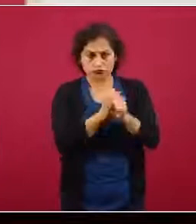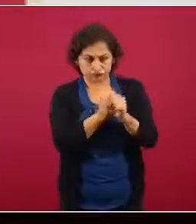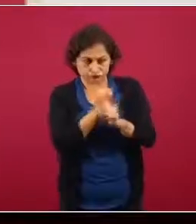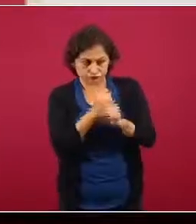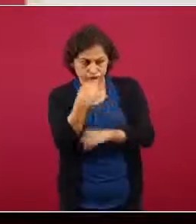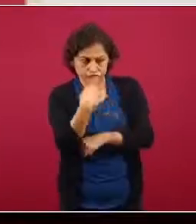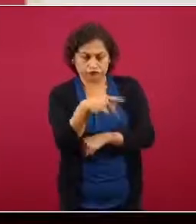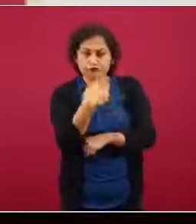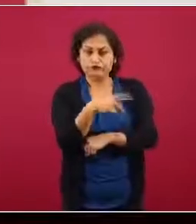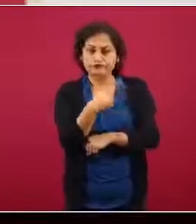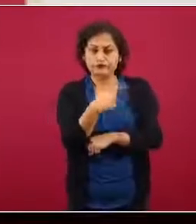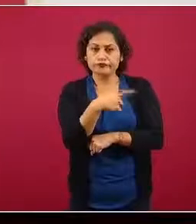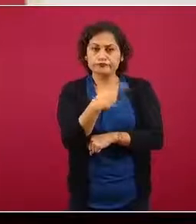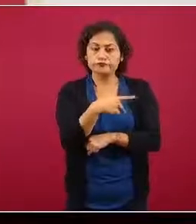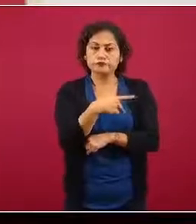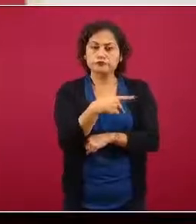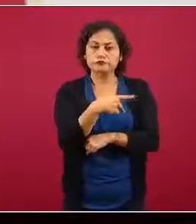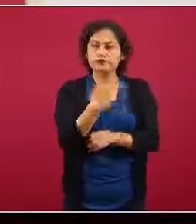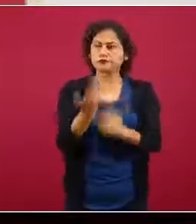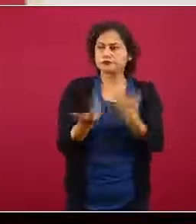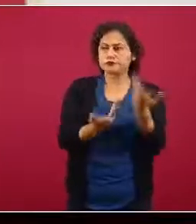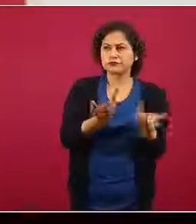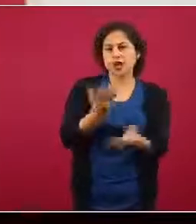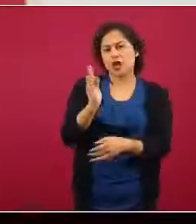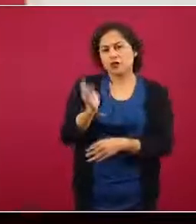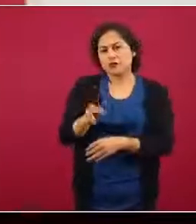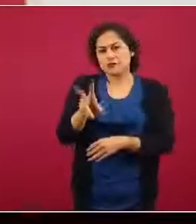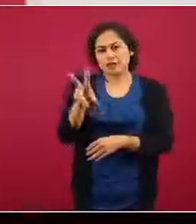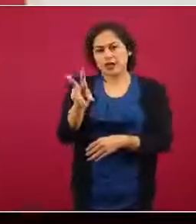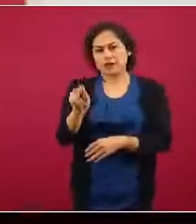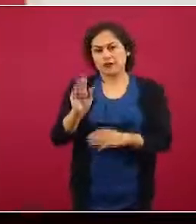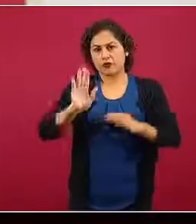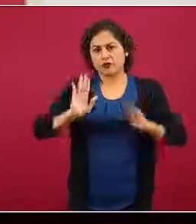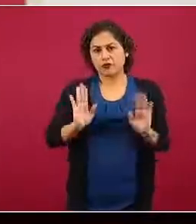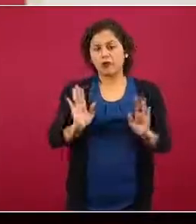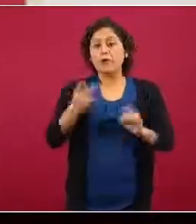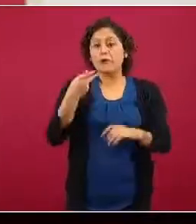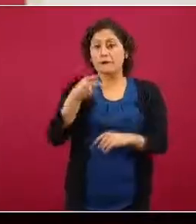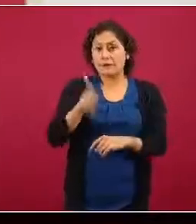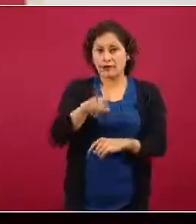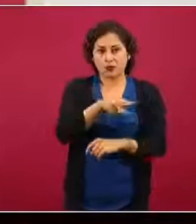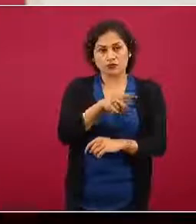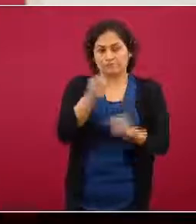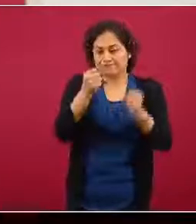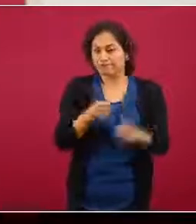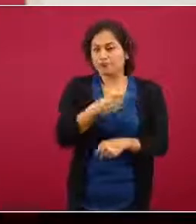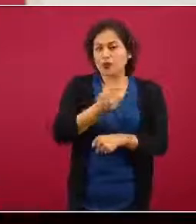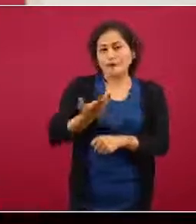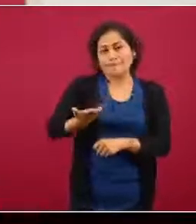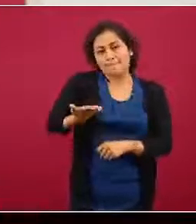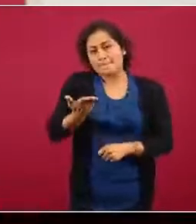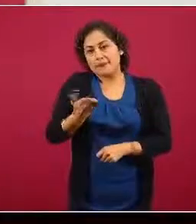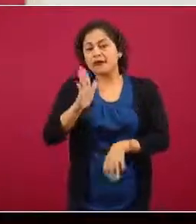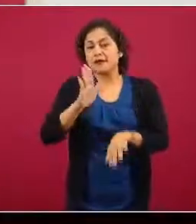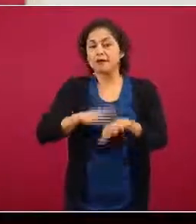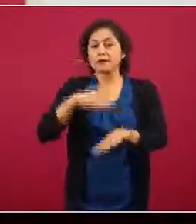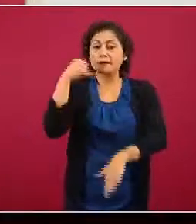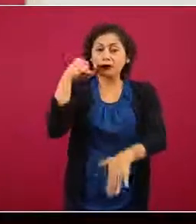personas que están ahí, votan en contra, solicitando seguramente más